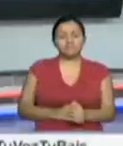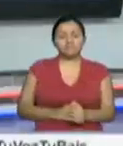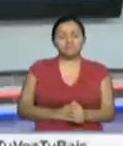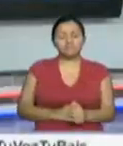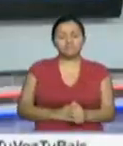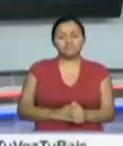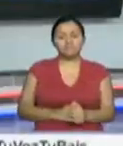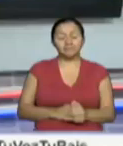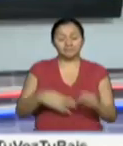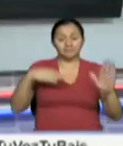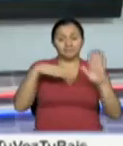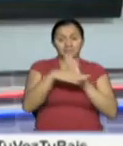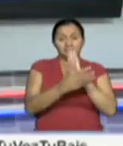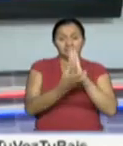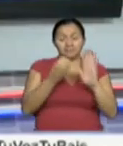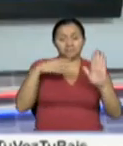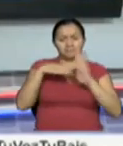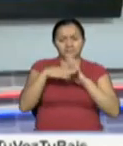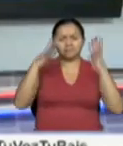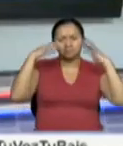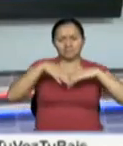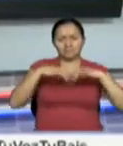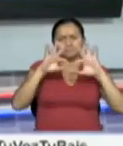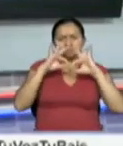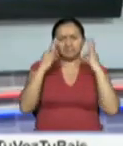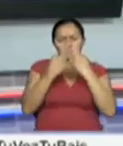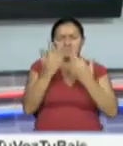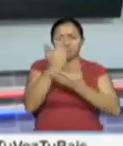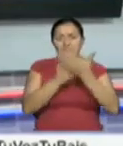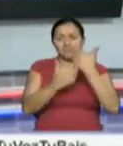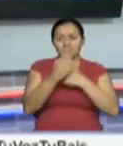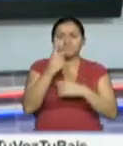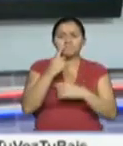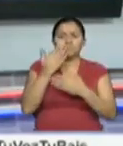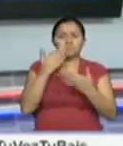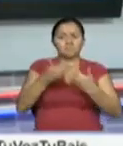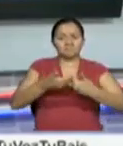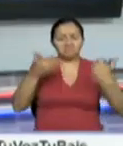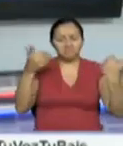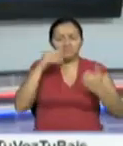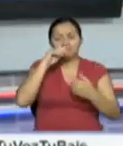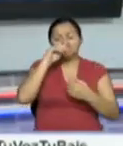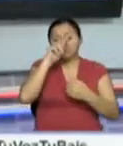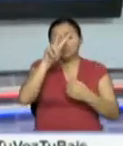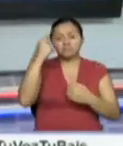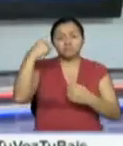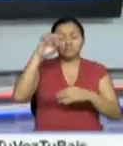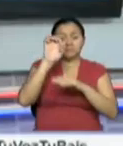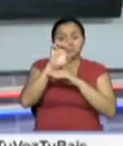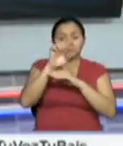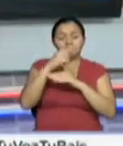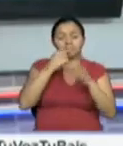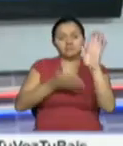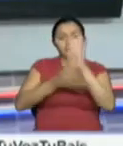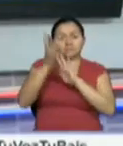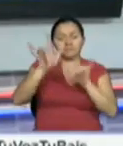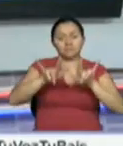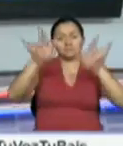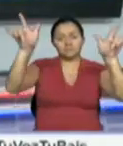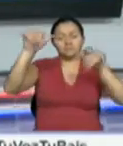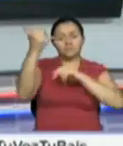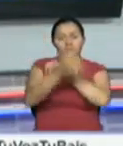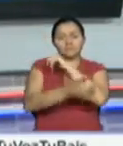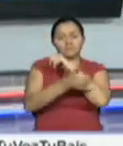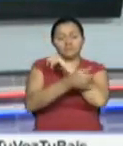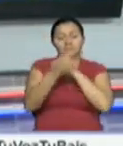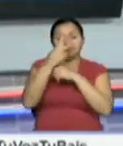El feriado bancario destruyó familias, dejó hijos sin padres. Más de 2 millones de ecuatorianos tuvieron que emigrar de su patria